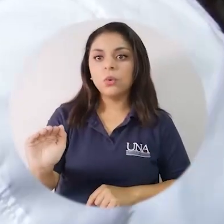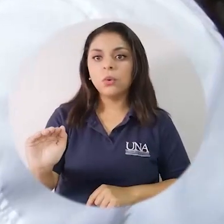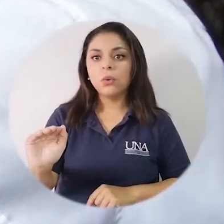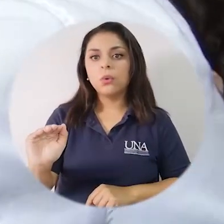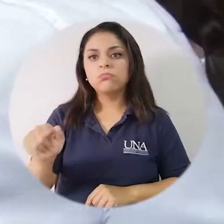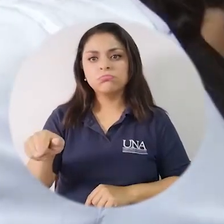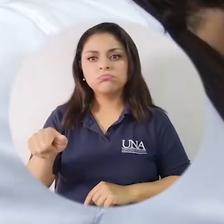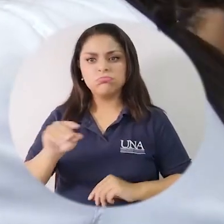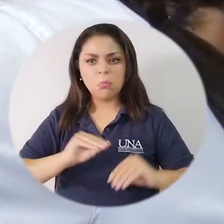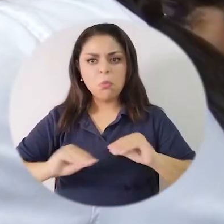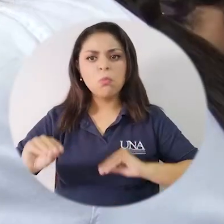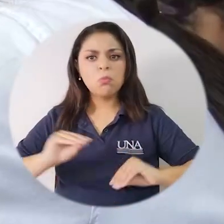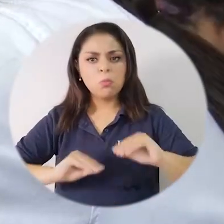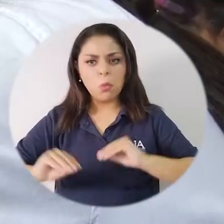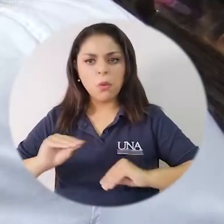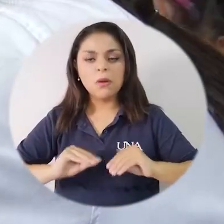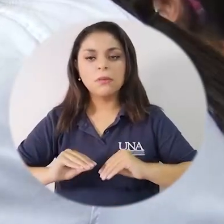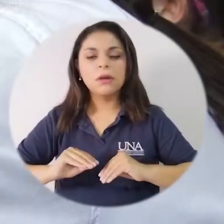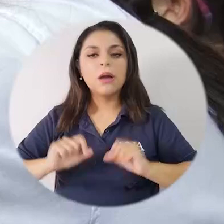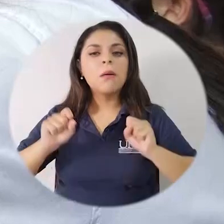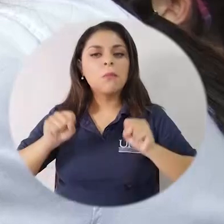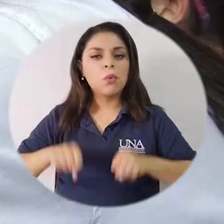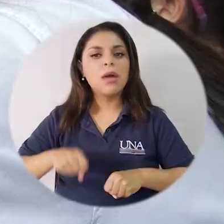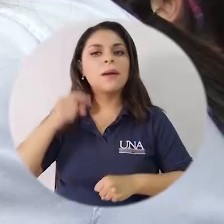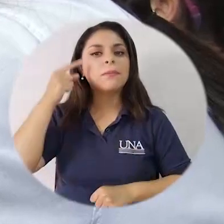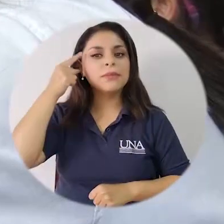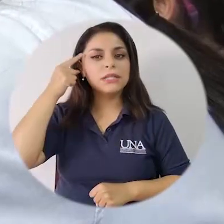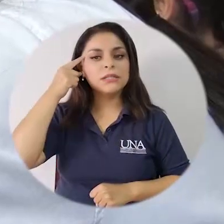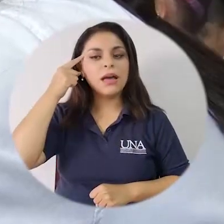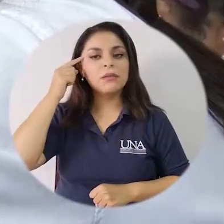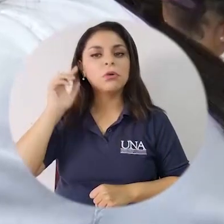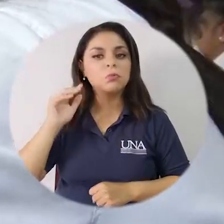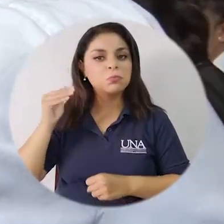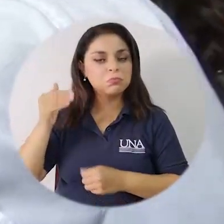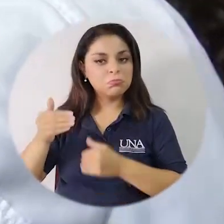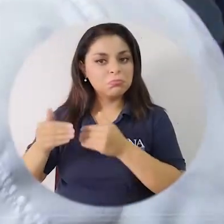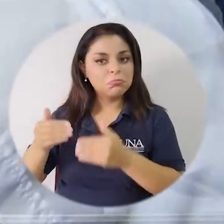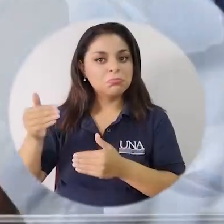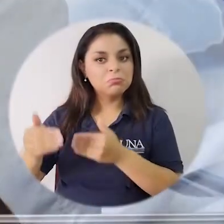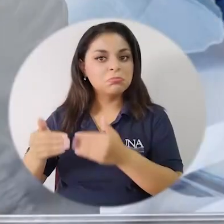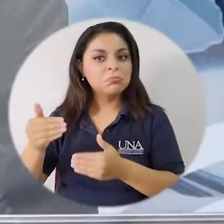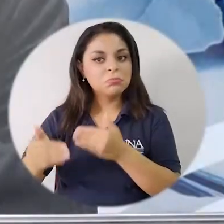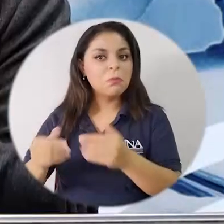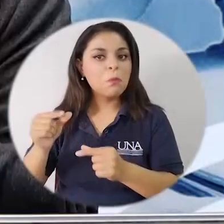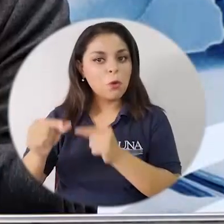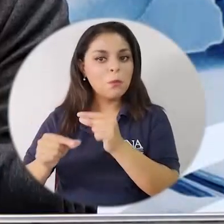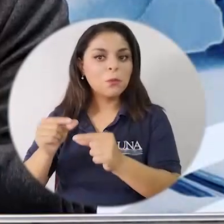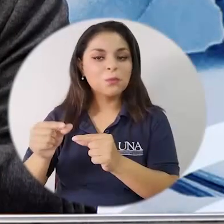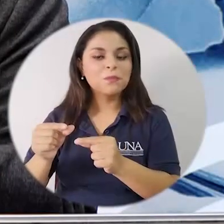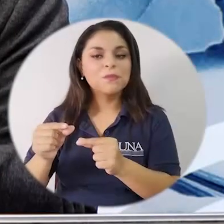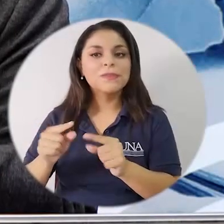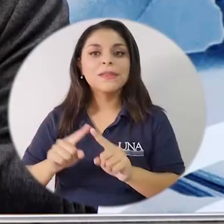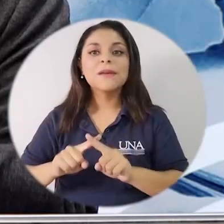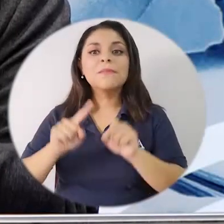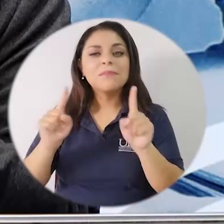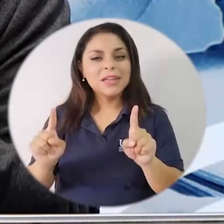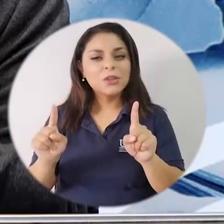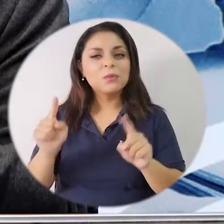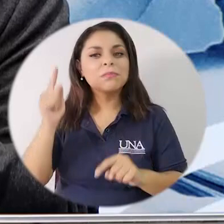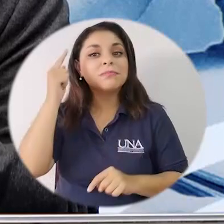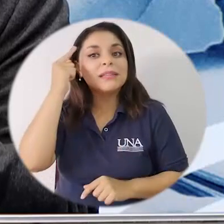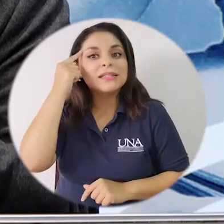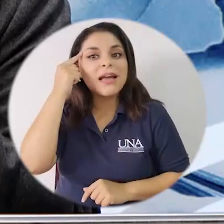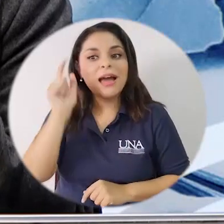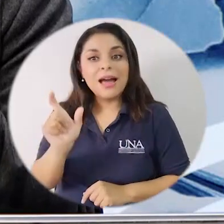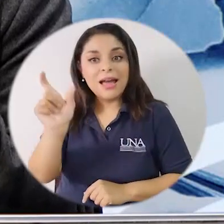está moviendo, podríamos pensar, ahí vamos, poco a poco. Pero lo ideal es que podamos pensar que